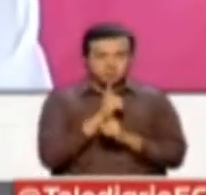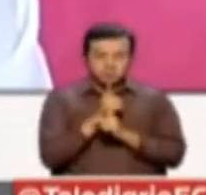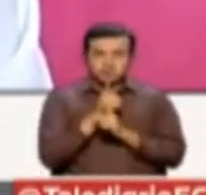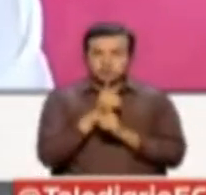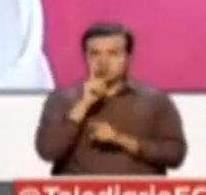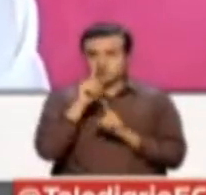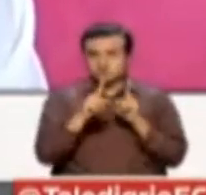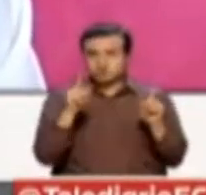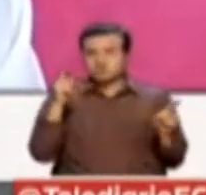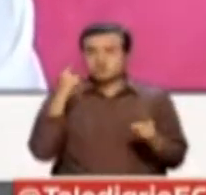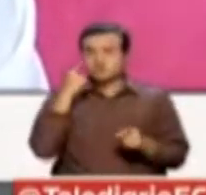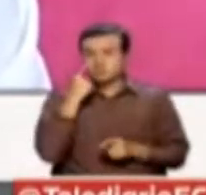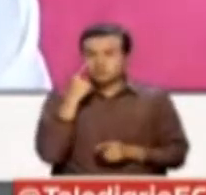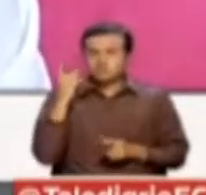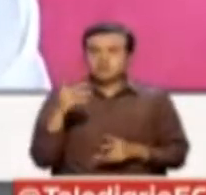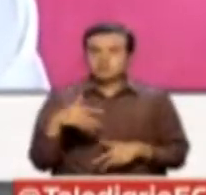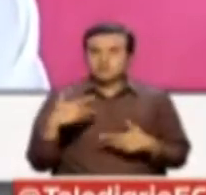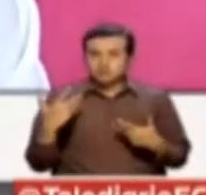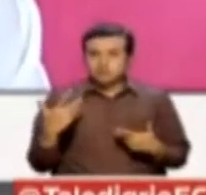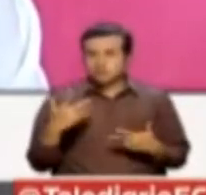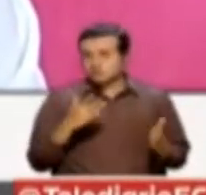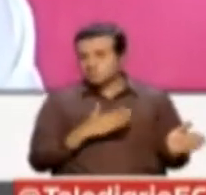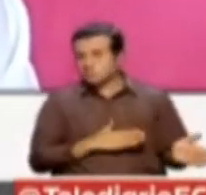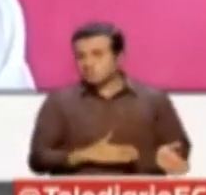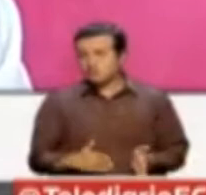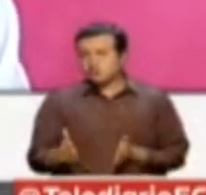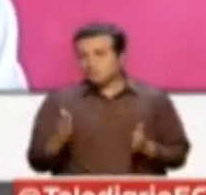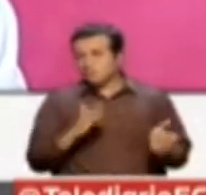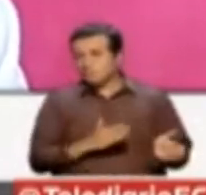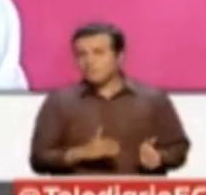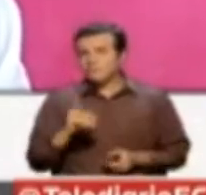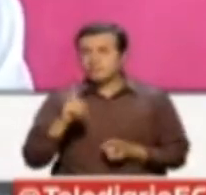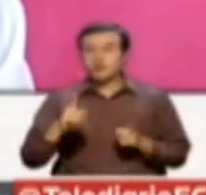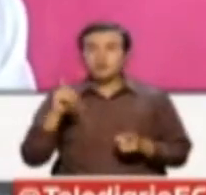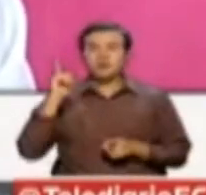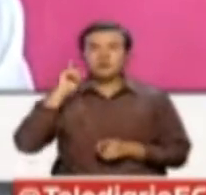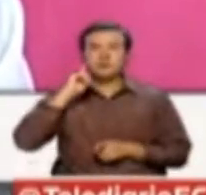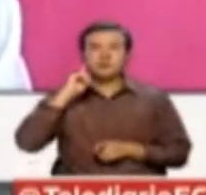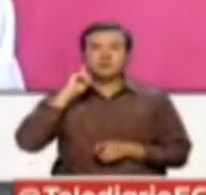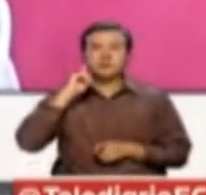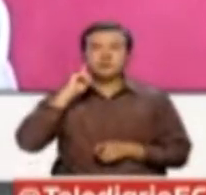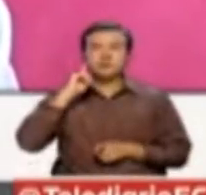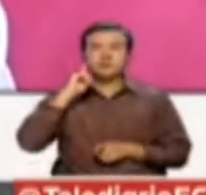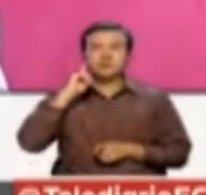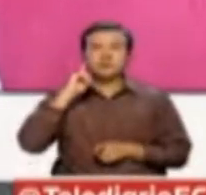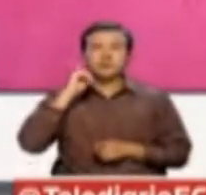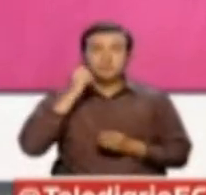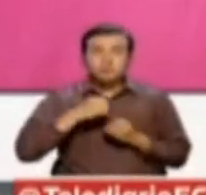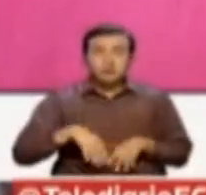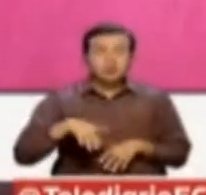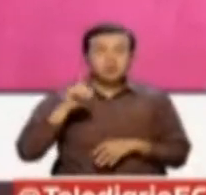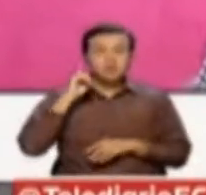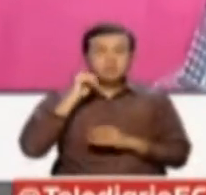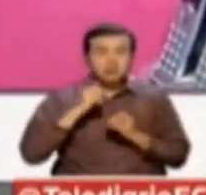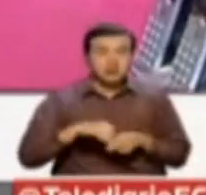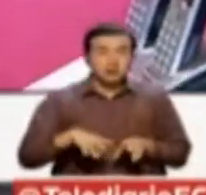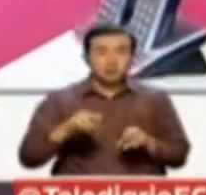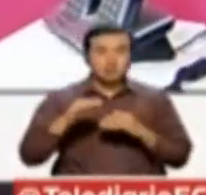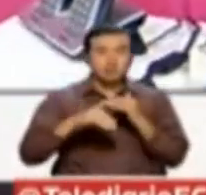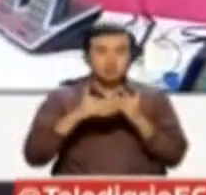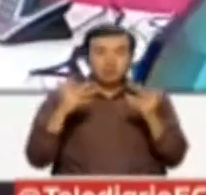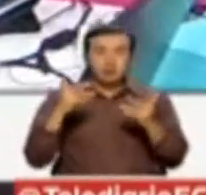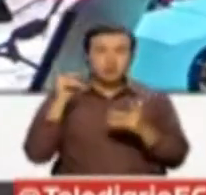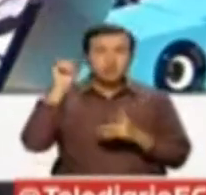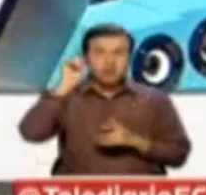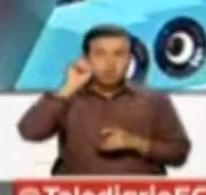patología para evitar lógicamente pérdidas auditivas muy severas que ya es imposible después de usar un